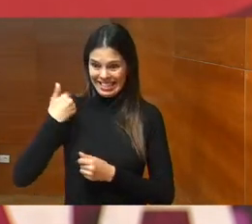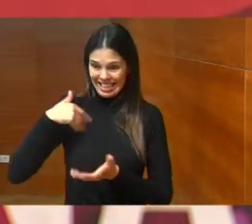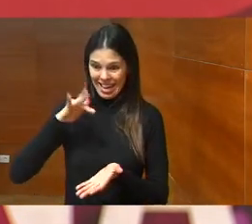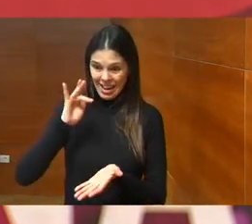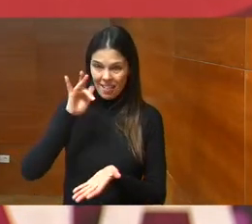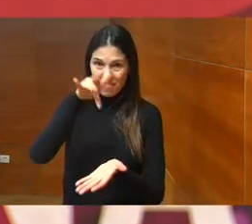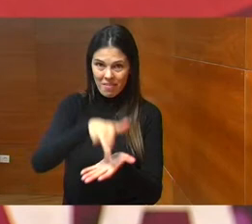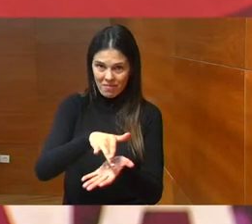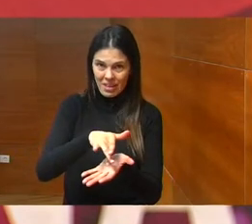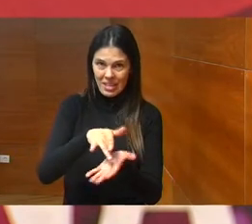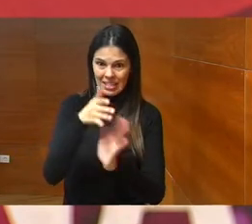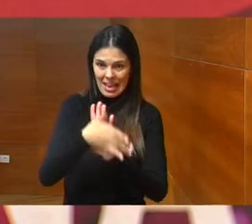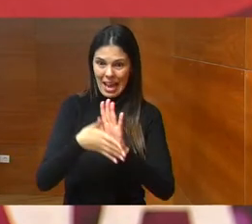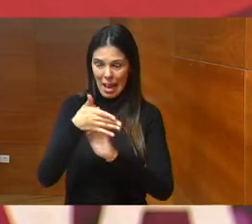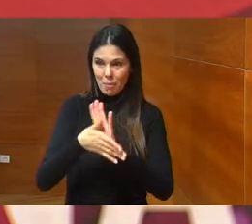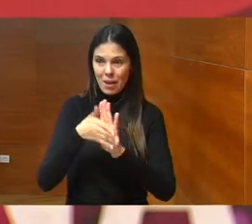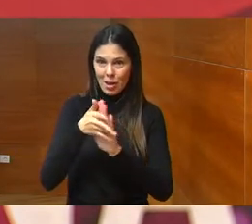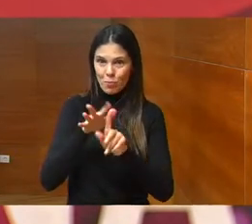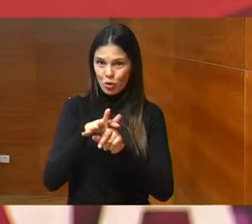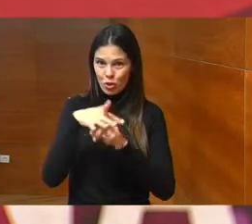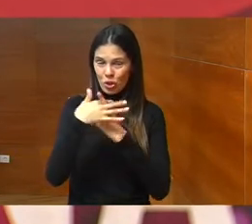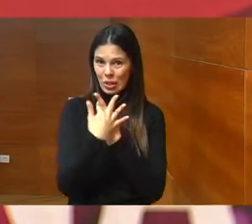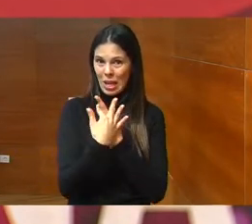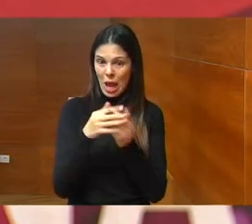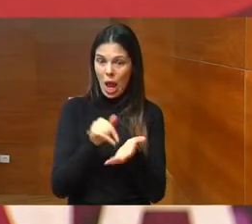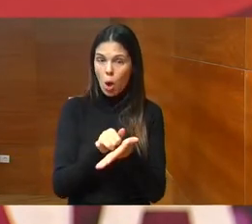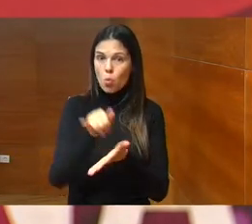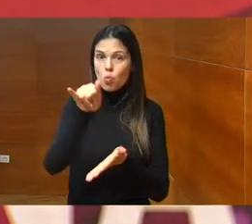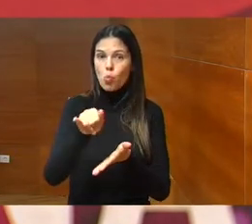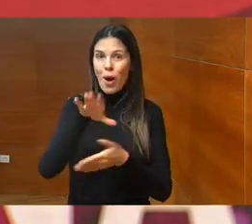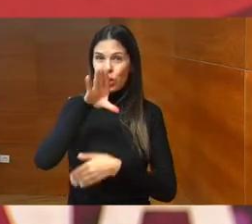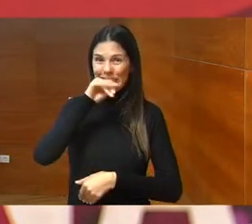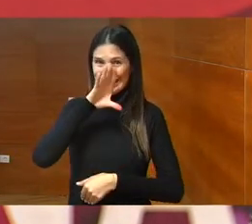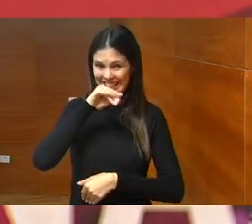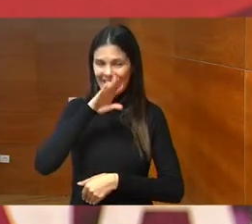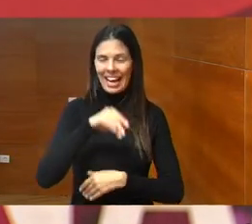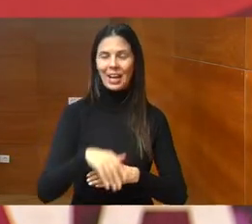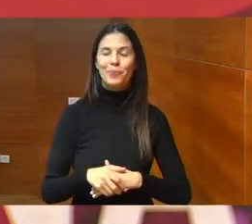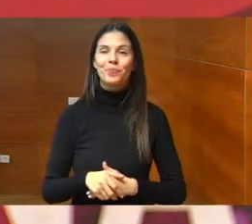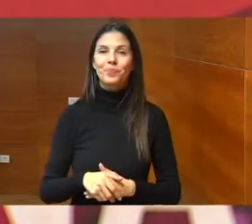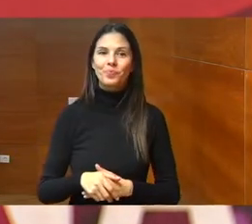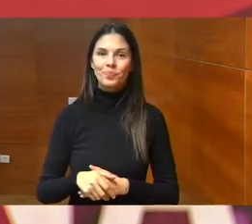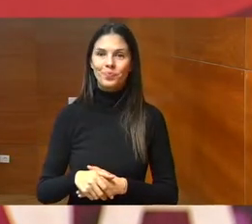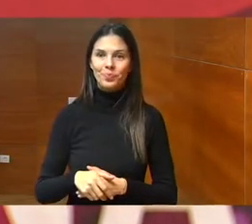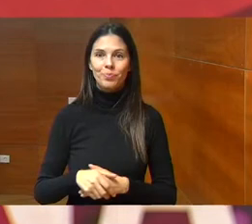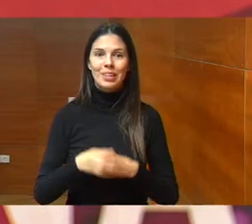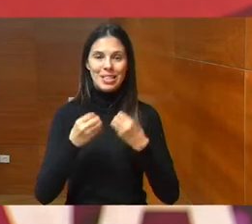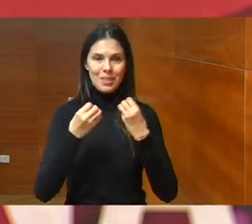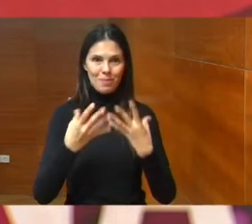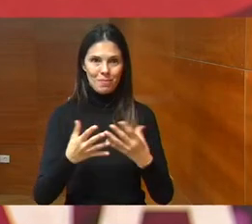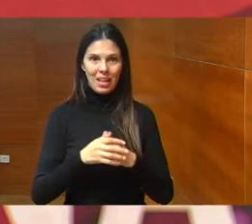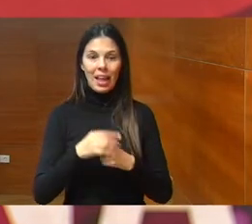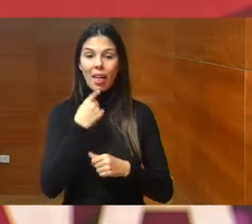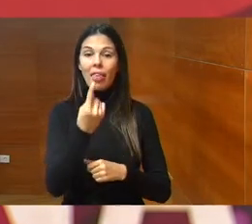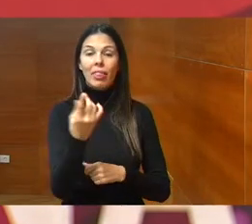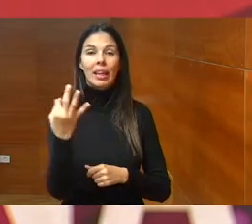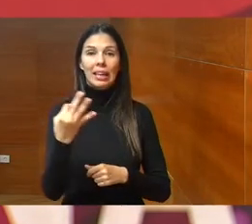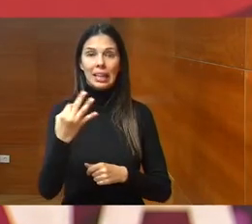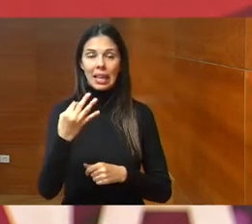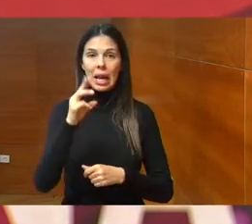que falamos de ofeito dogo de chichana ven decir que